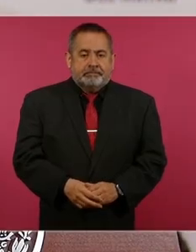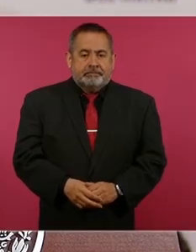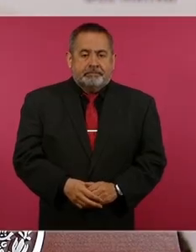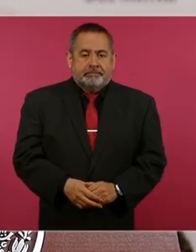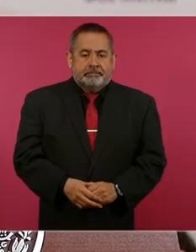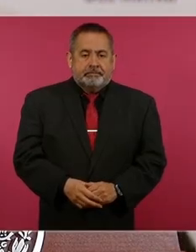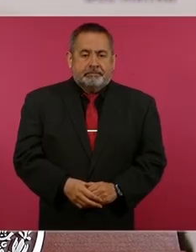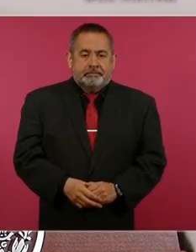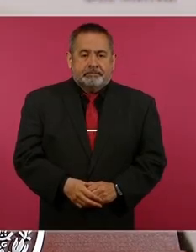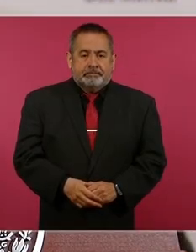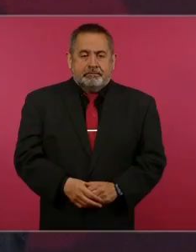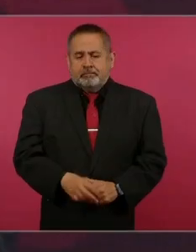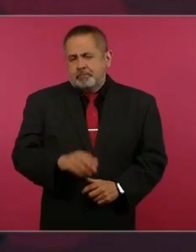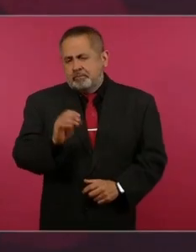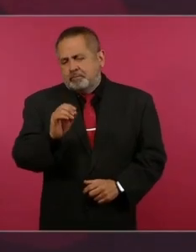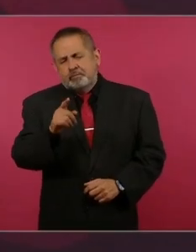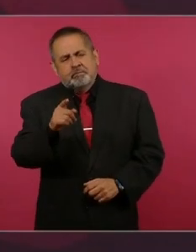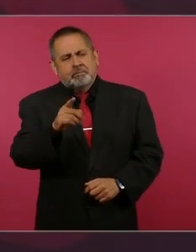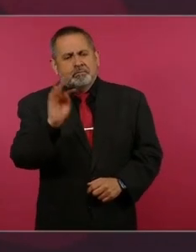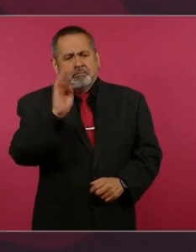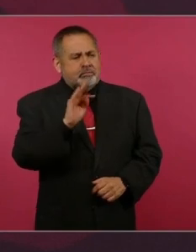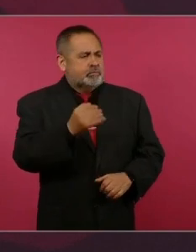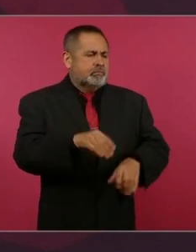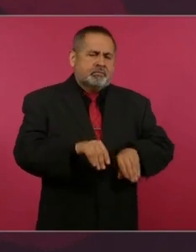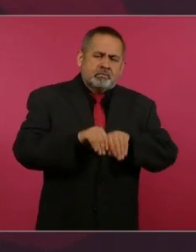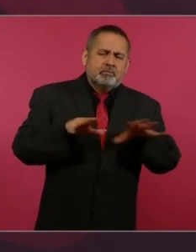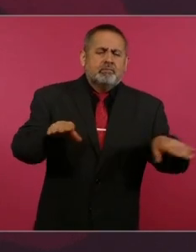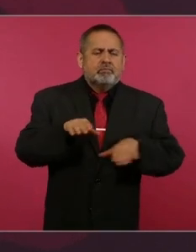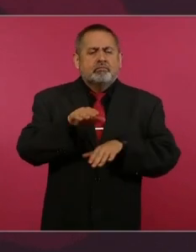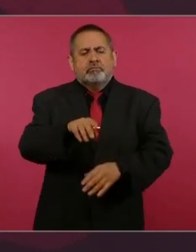se supo bien lo del FOBAPROA,